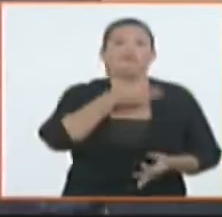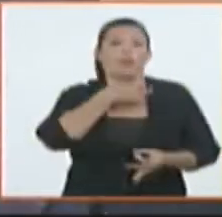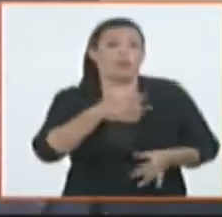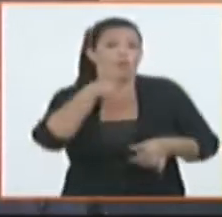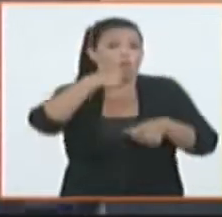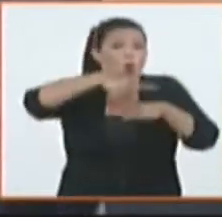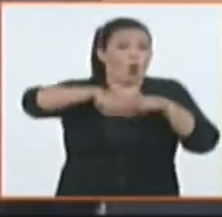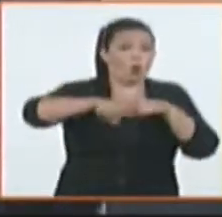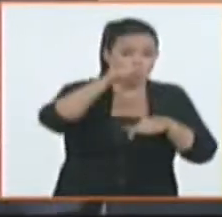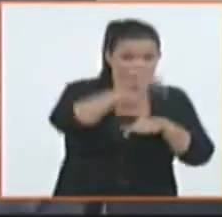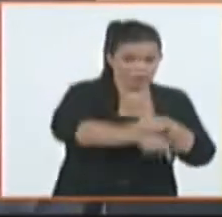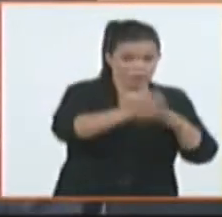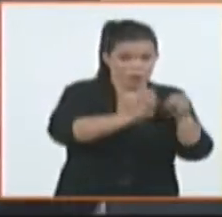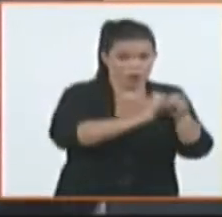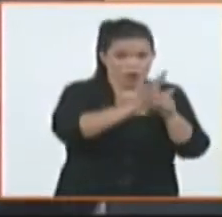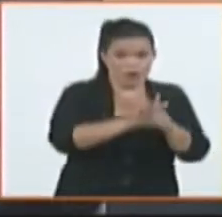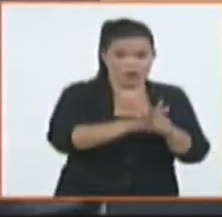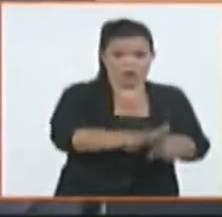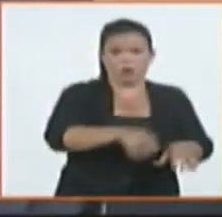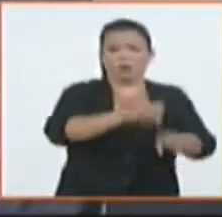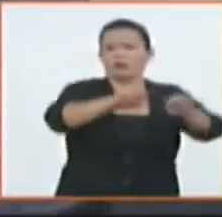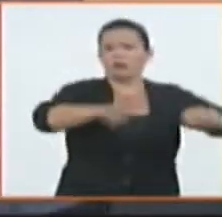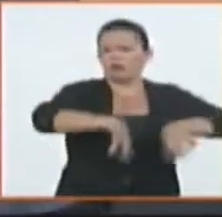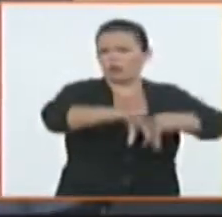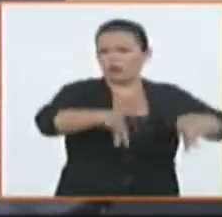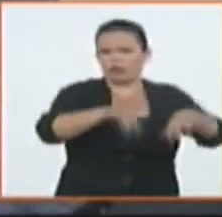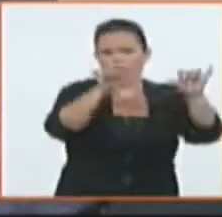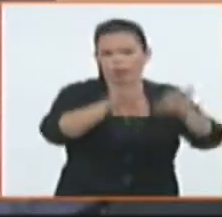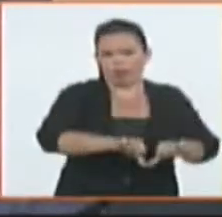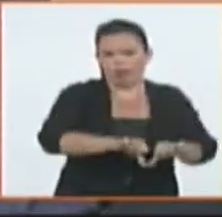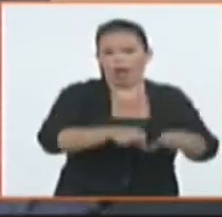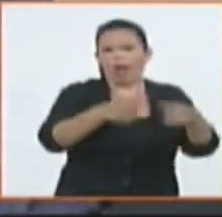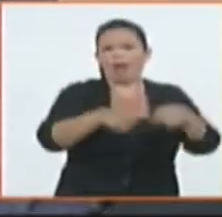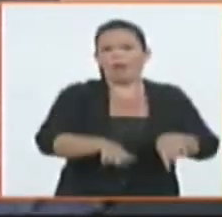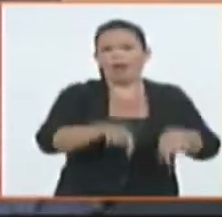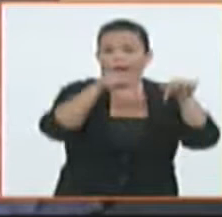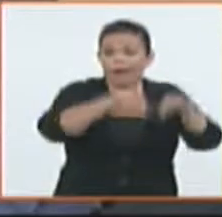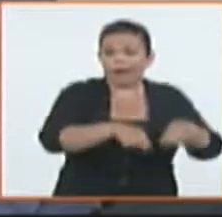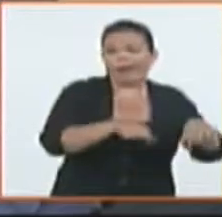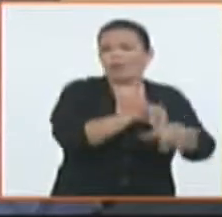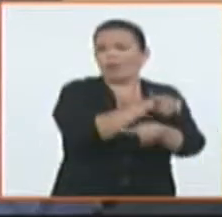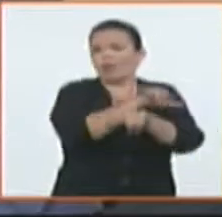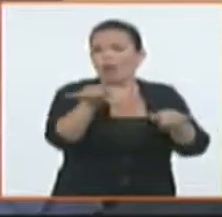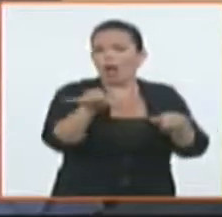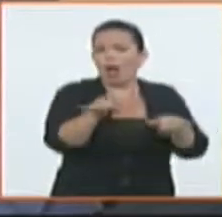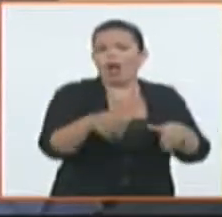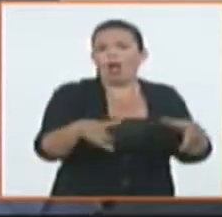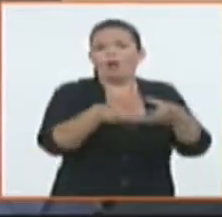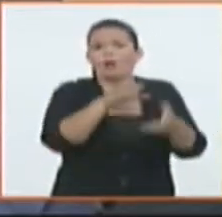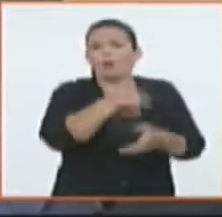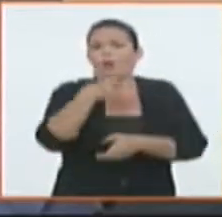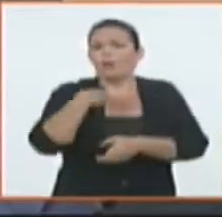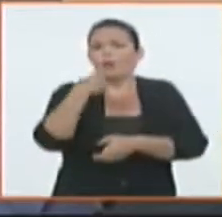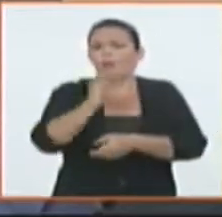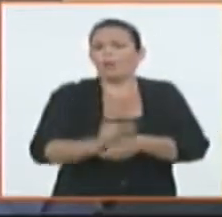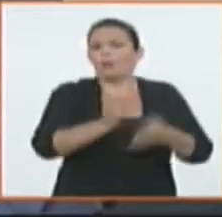Tenemos que ser francos, tenemos que ser valientes, tenemos que ser veraces y tenemos que ser autocríticos.